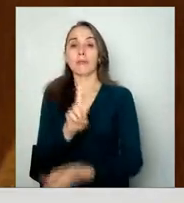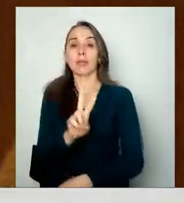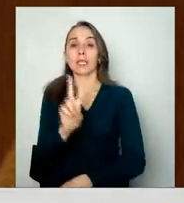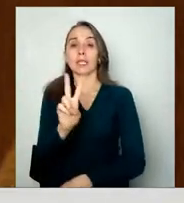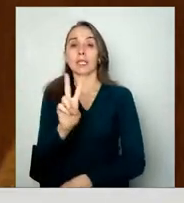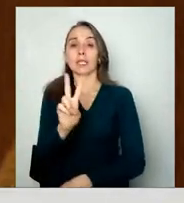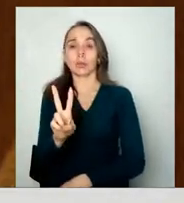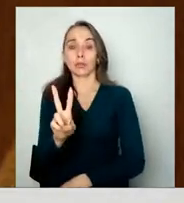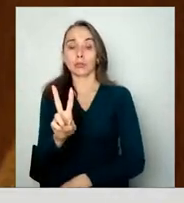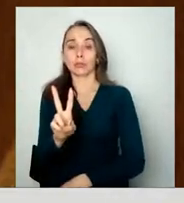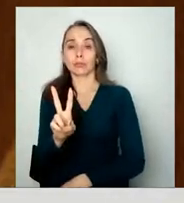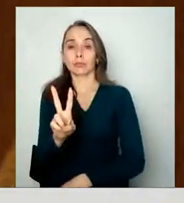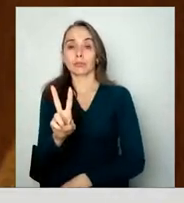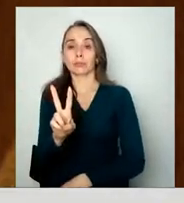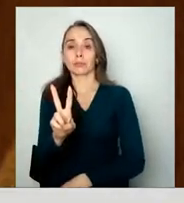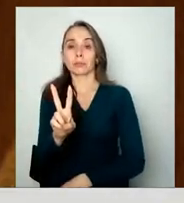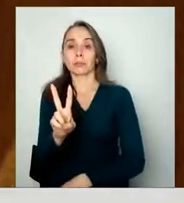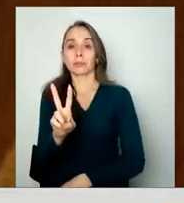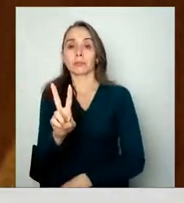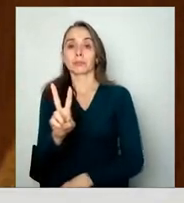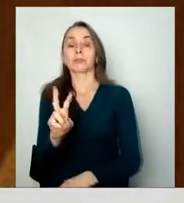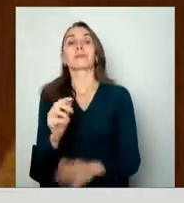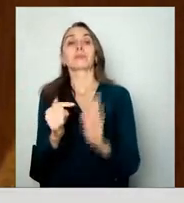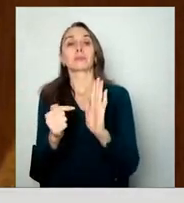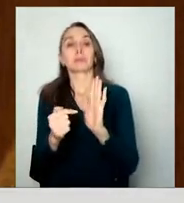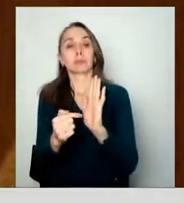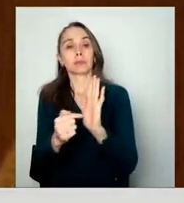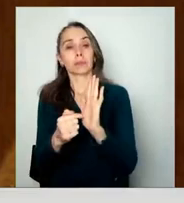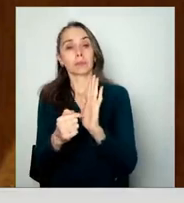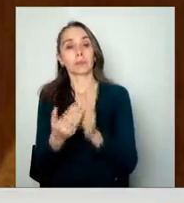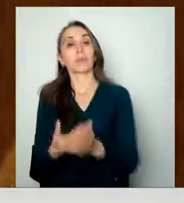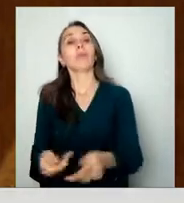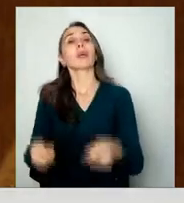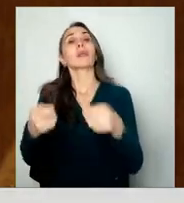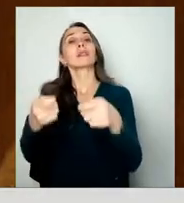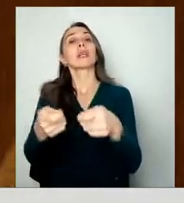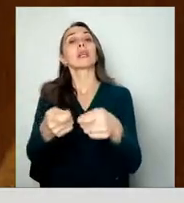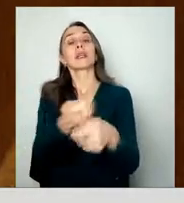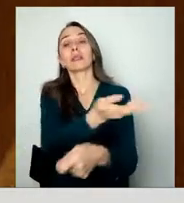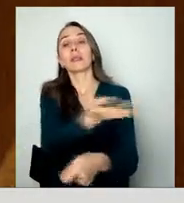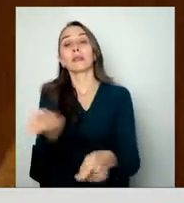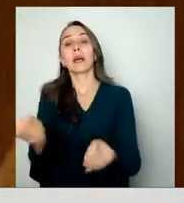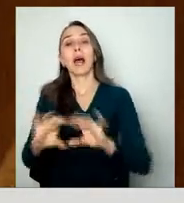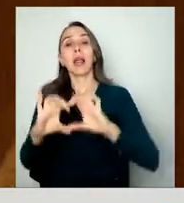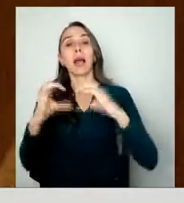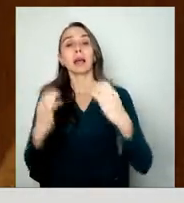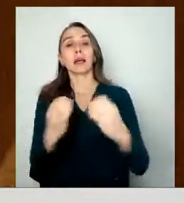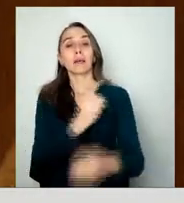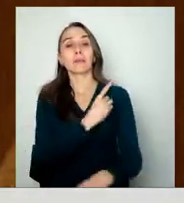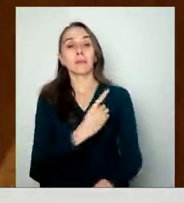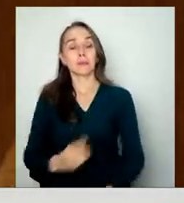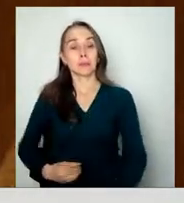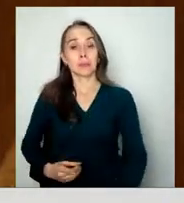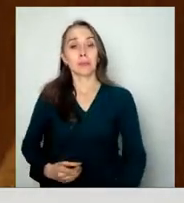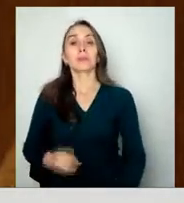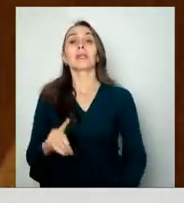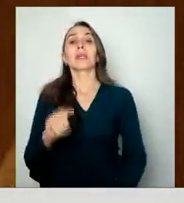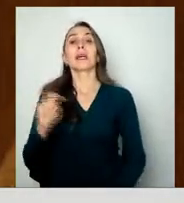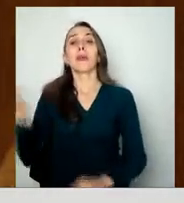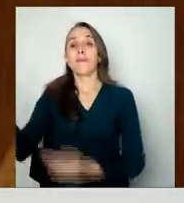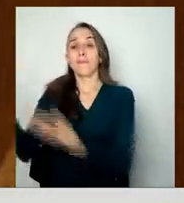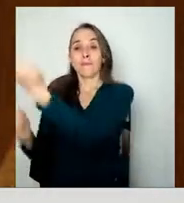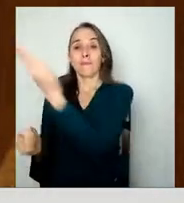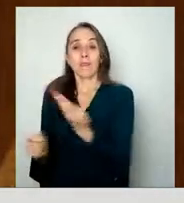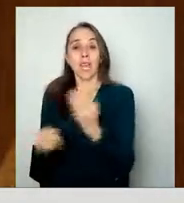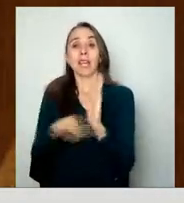el que se encuentra sometido a consideración de esta honorable cámara en segundo trámite constitucional